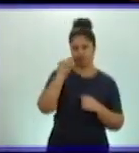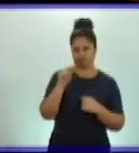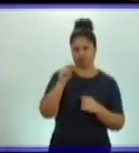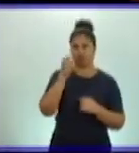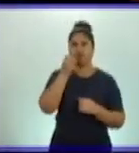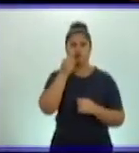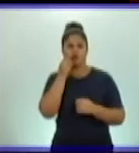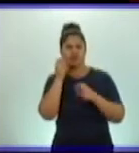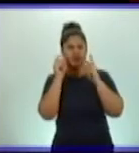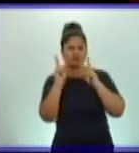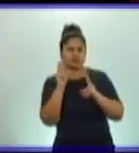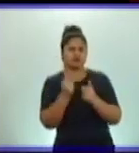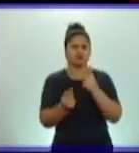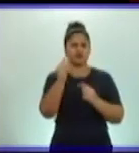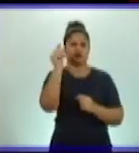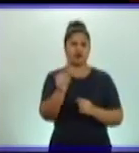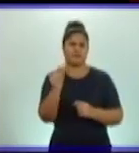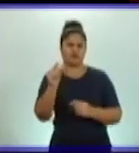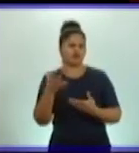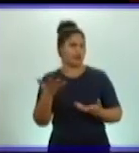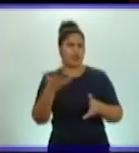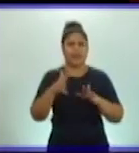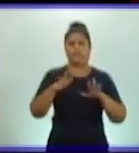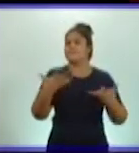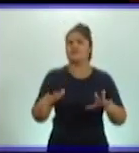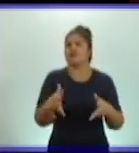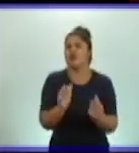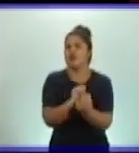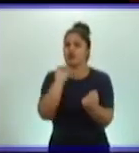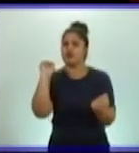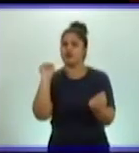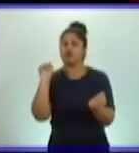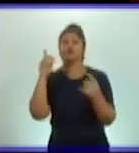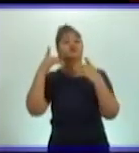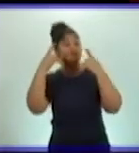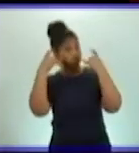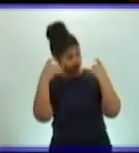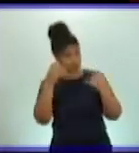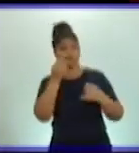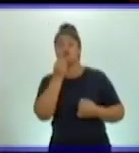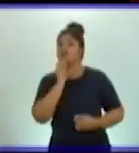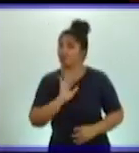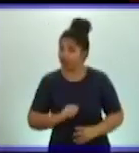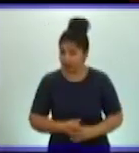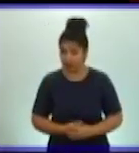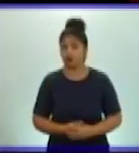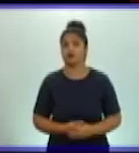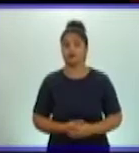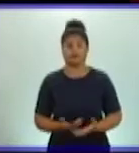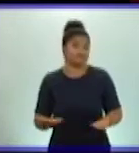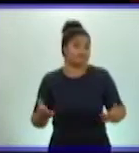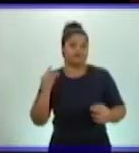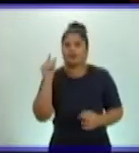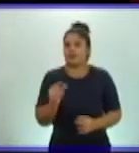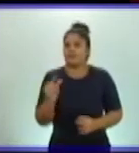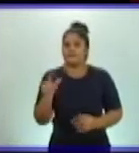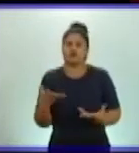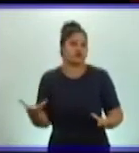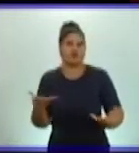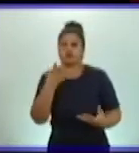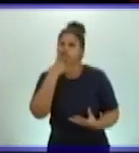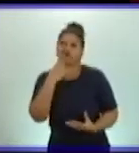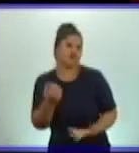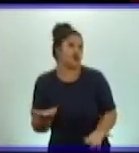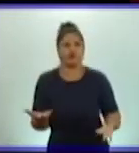susto de libertad, que haya miedo de libertad. Esto no es una gran metáfora, eso pasa. Hay personas que sencillamente no se